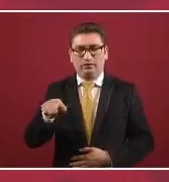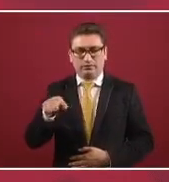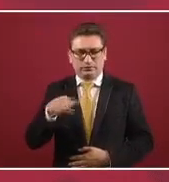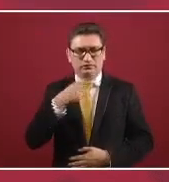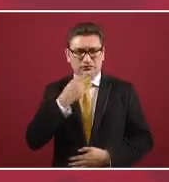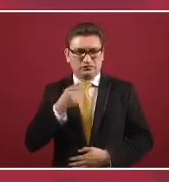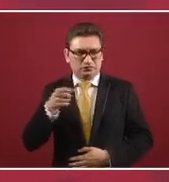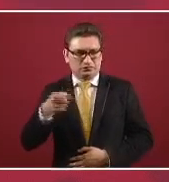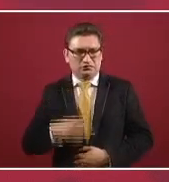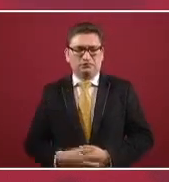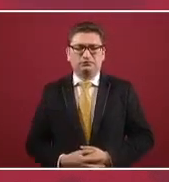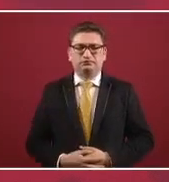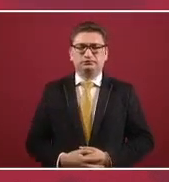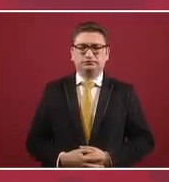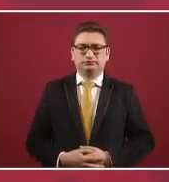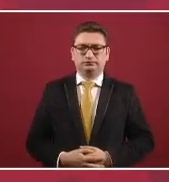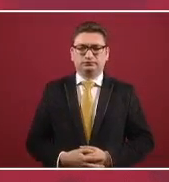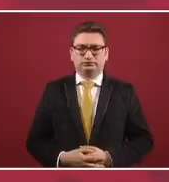un